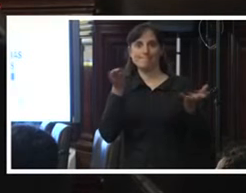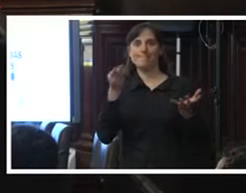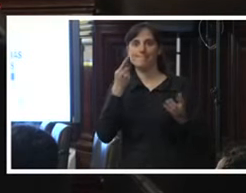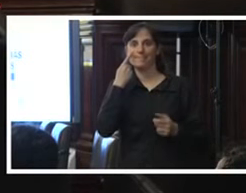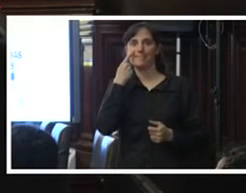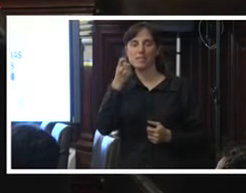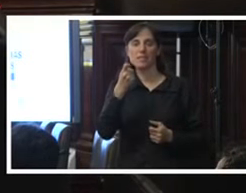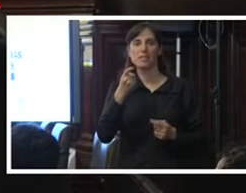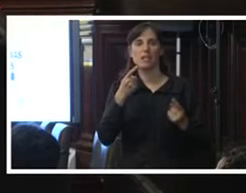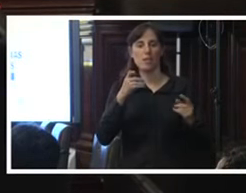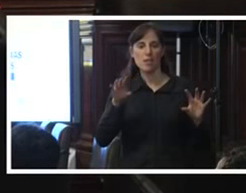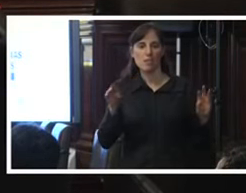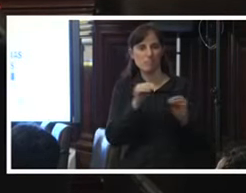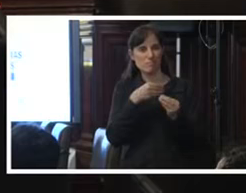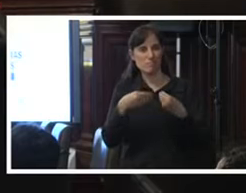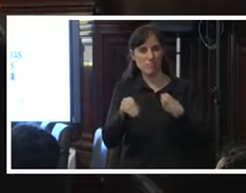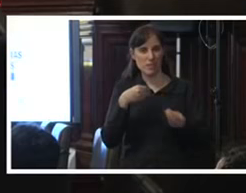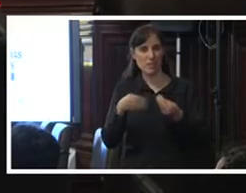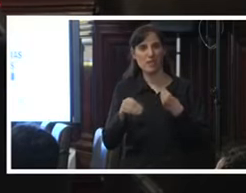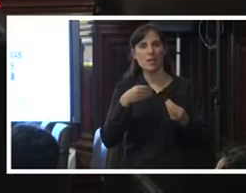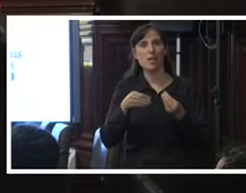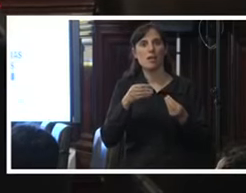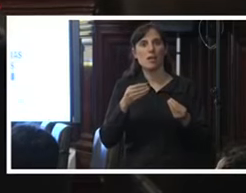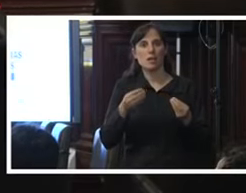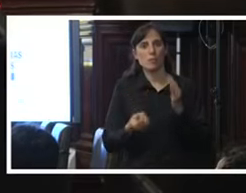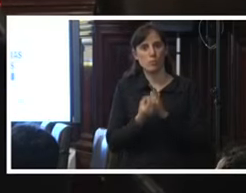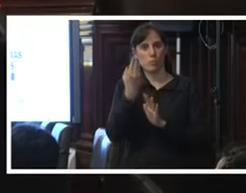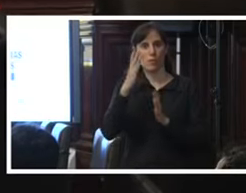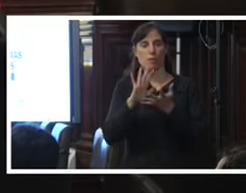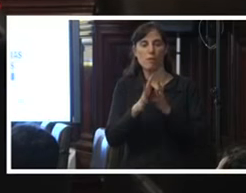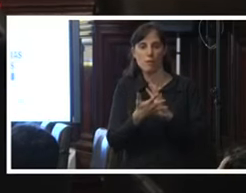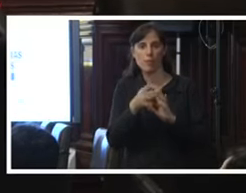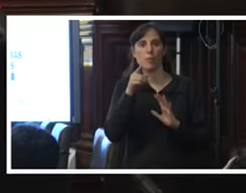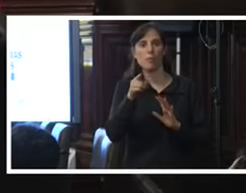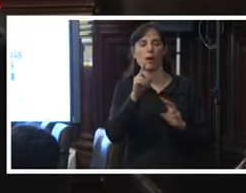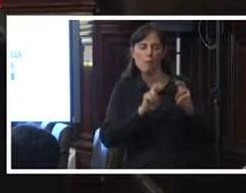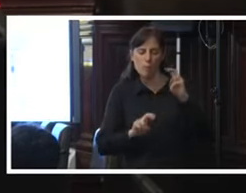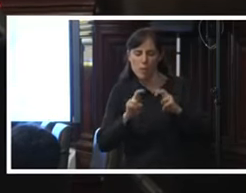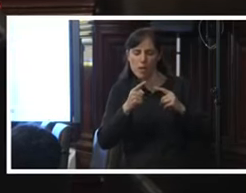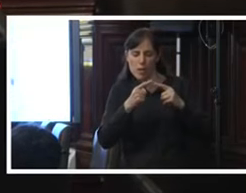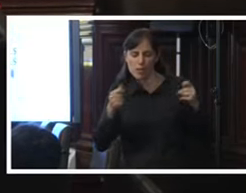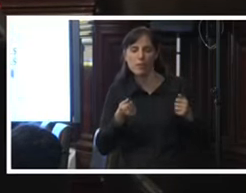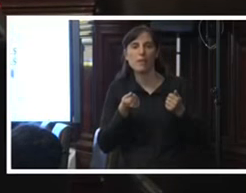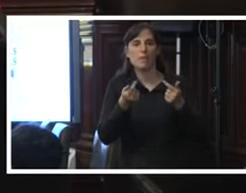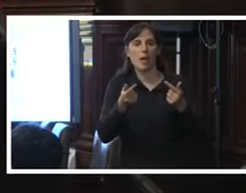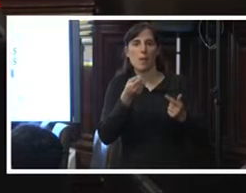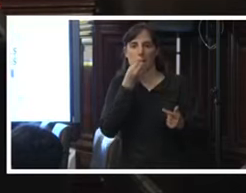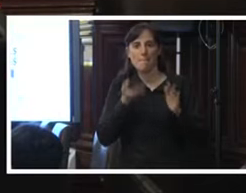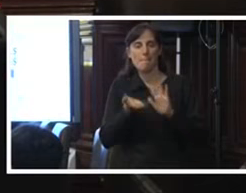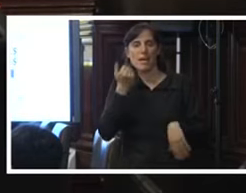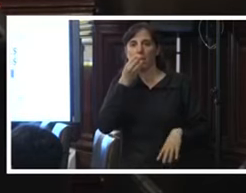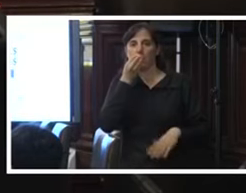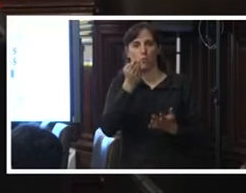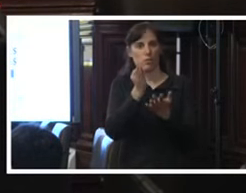flexibilizar este parámetro y emprender por parte de la institucionalidad pública acciones que apunten a la garantía de sus derechos